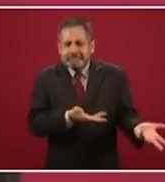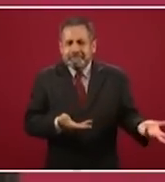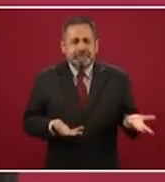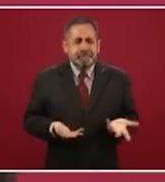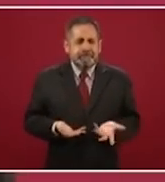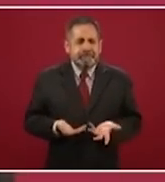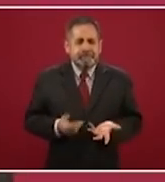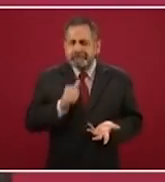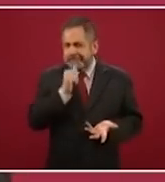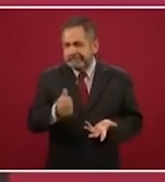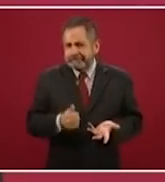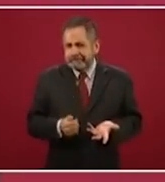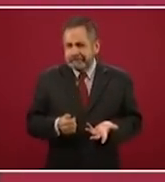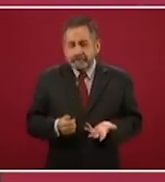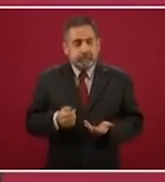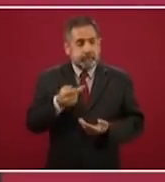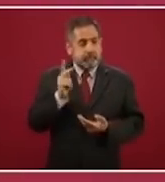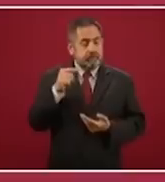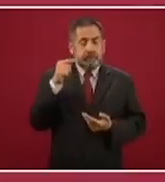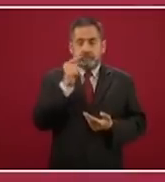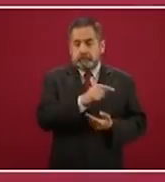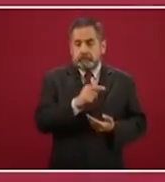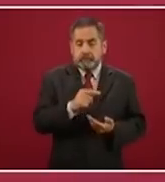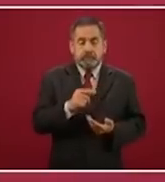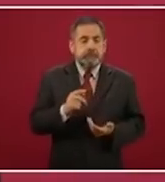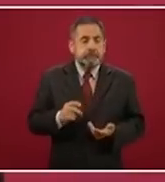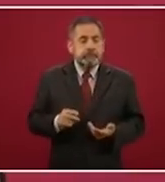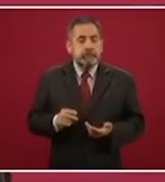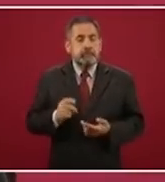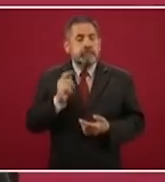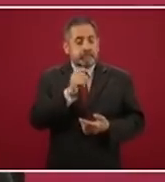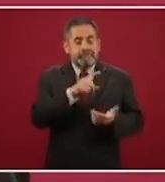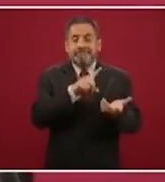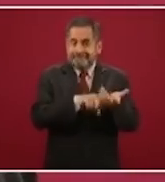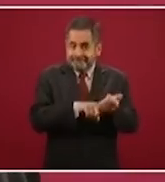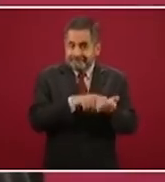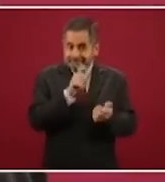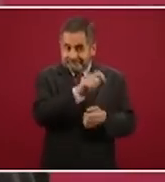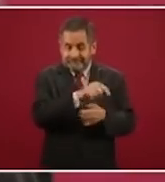Lo cierto es que el que está metido